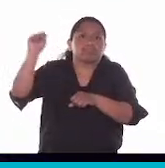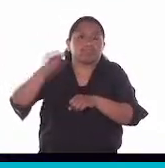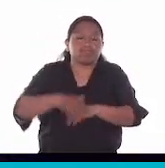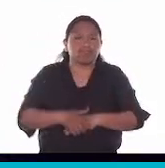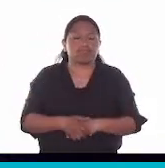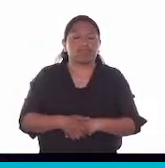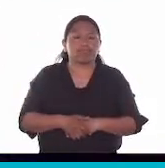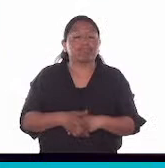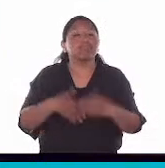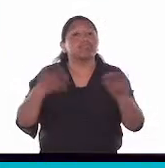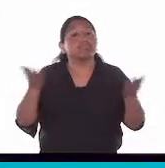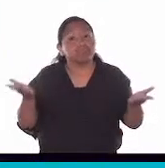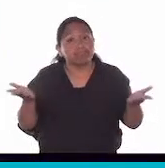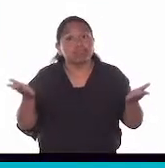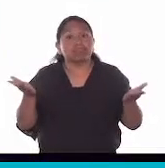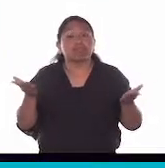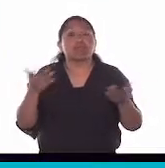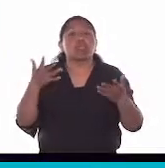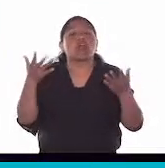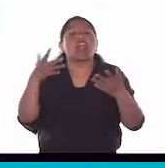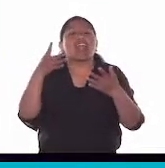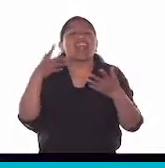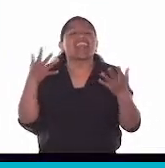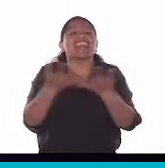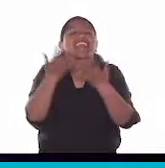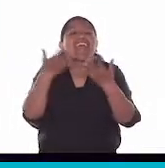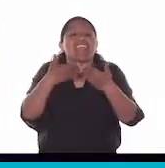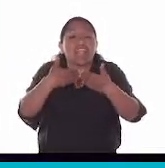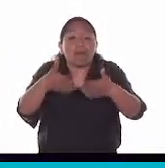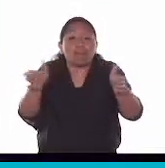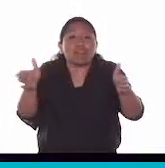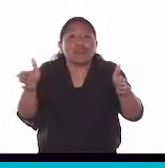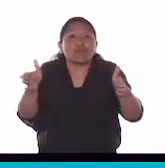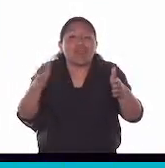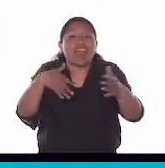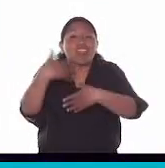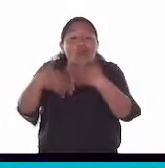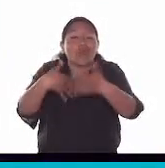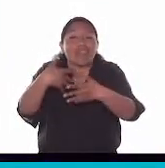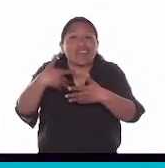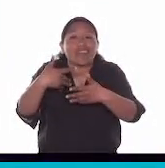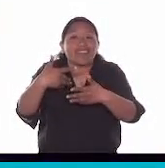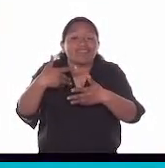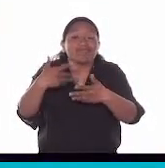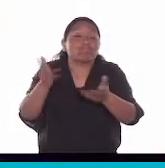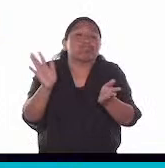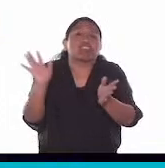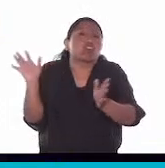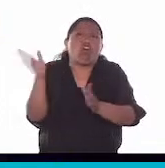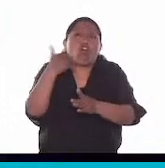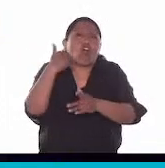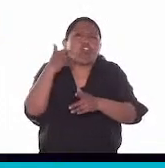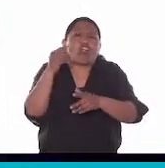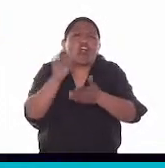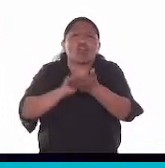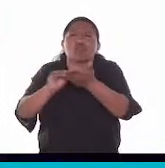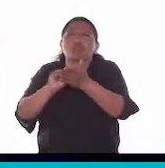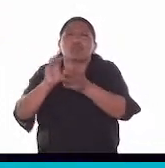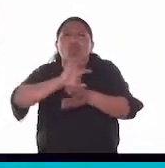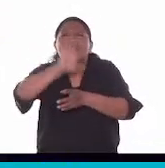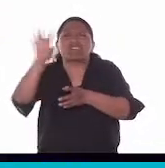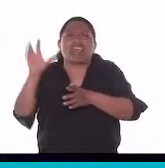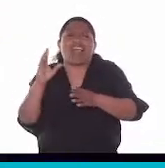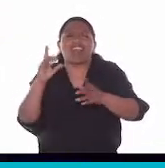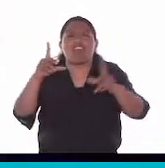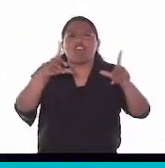Pero eso sí el día de la apertura de los jueces de los juegos tanto los funcionarios provinciales